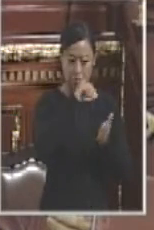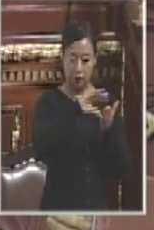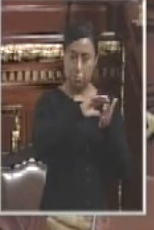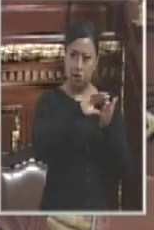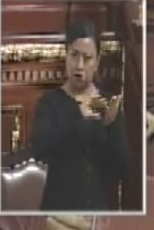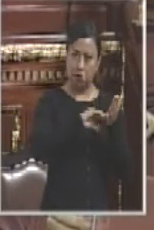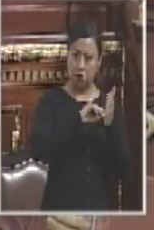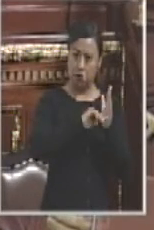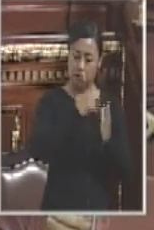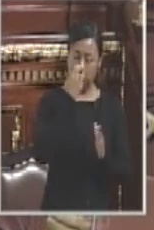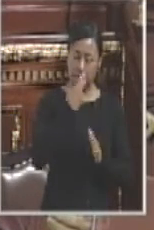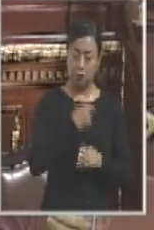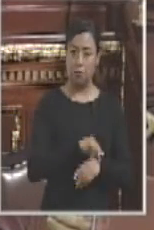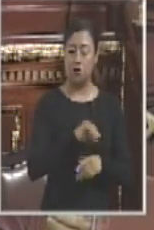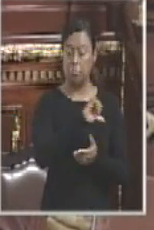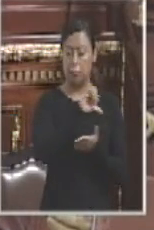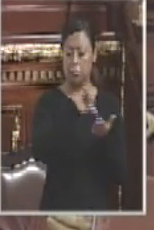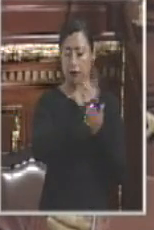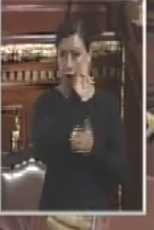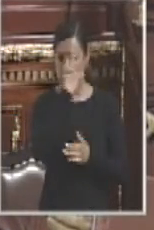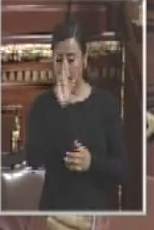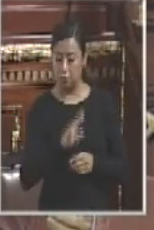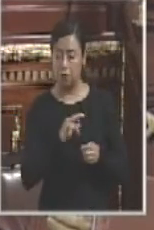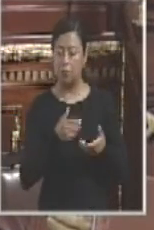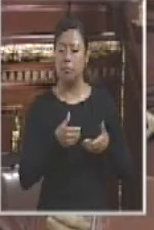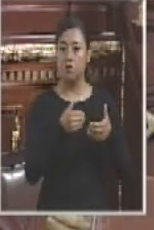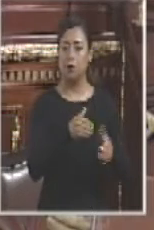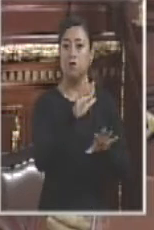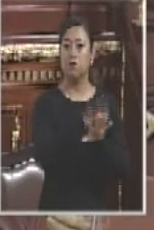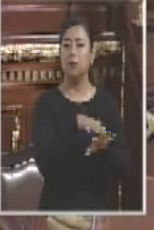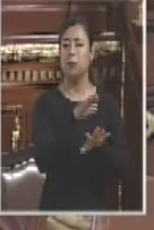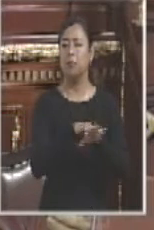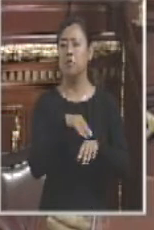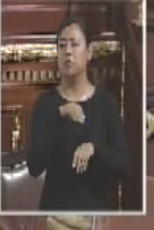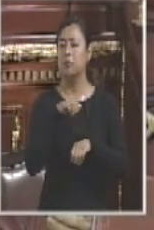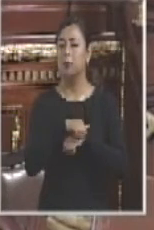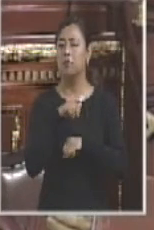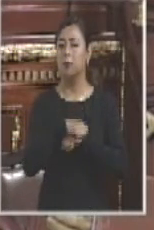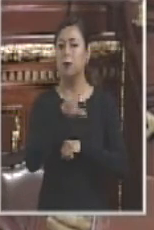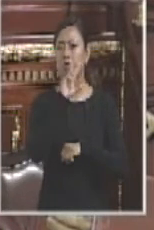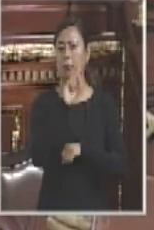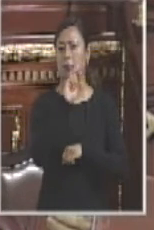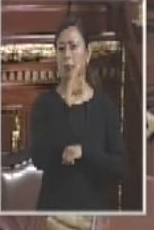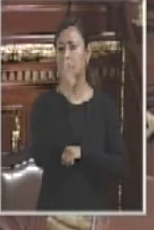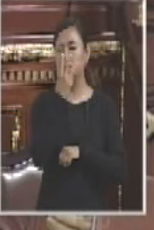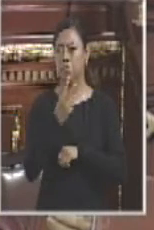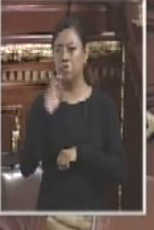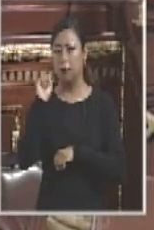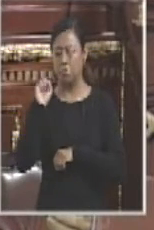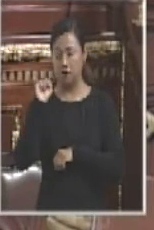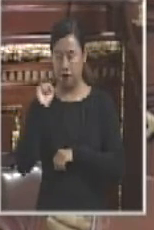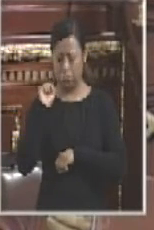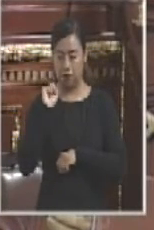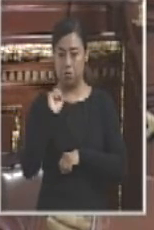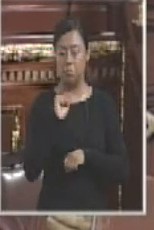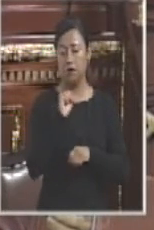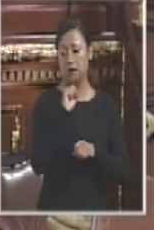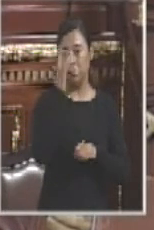predio conocido como Centro Rayo, ubicado en Calzada Tlalpan número 3360, Colonia Santa Úrsula, Cuapa,